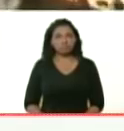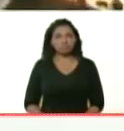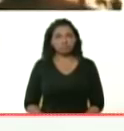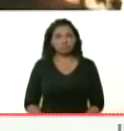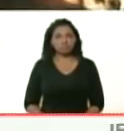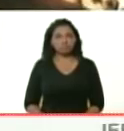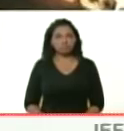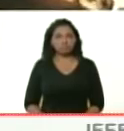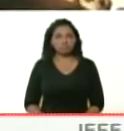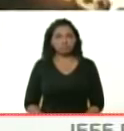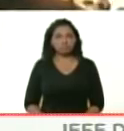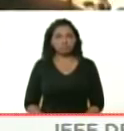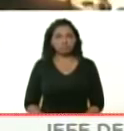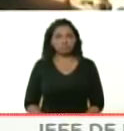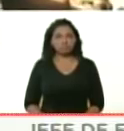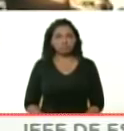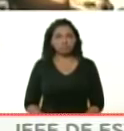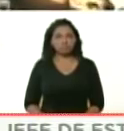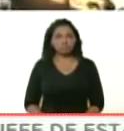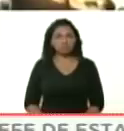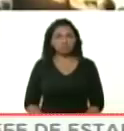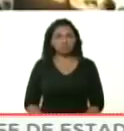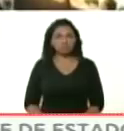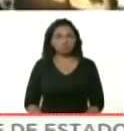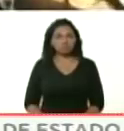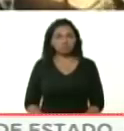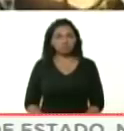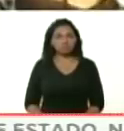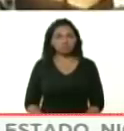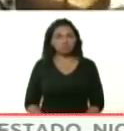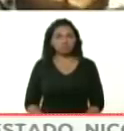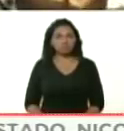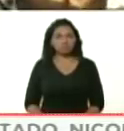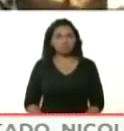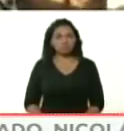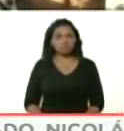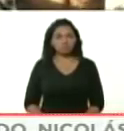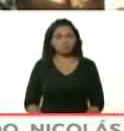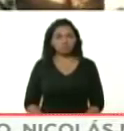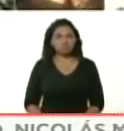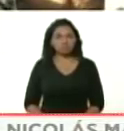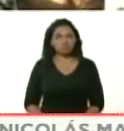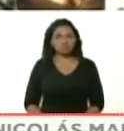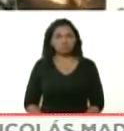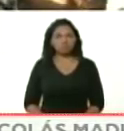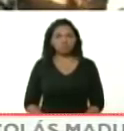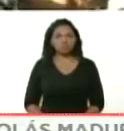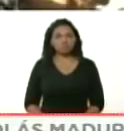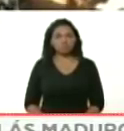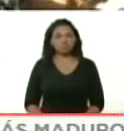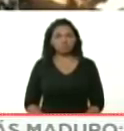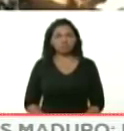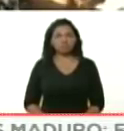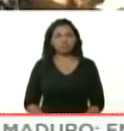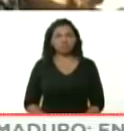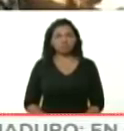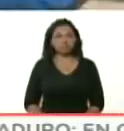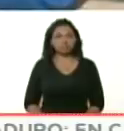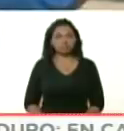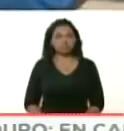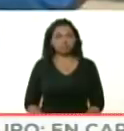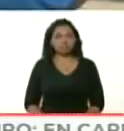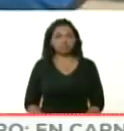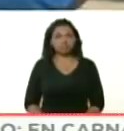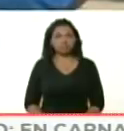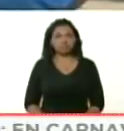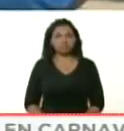con nuestro pueblo, para sacar adelante nuestro país. Sí, realmente es así, pues la parte privada siempre yo pienso que es una